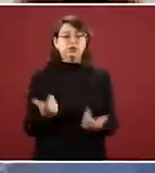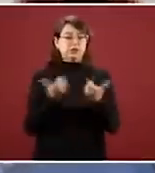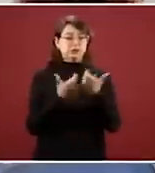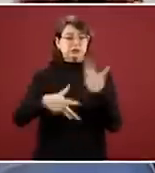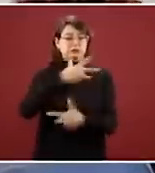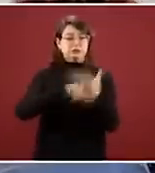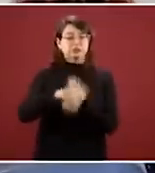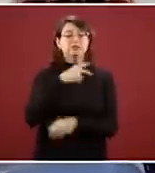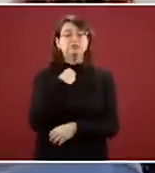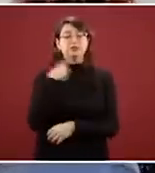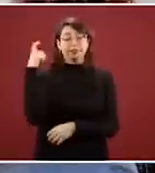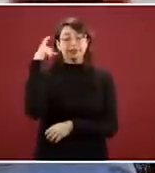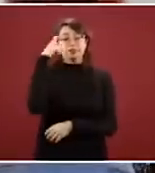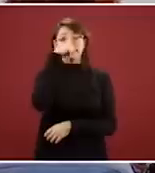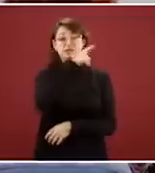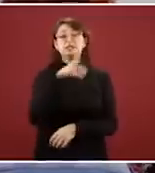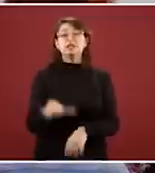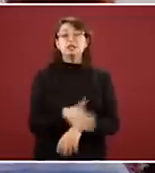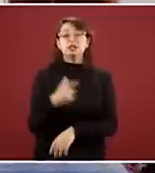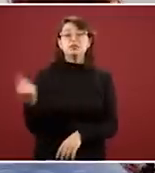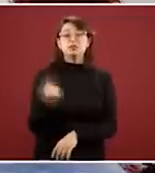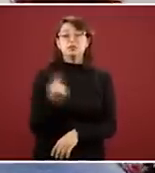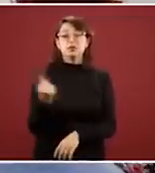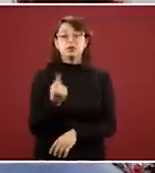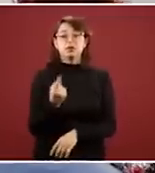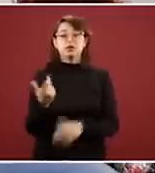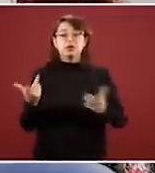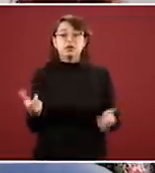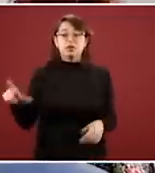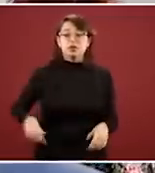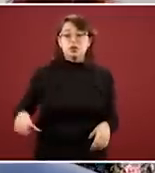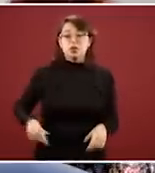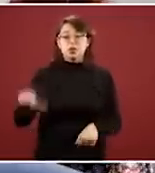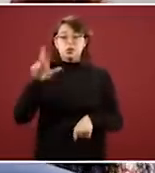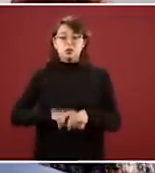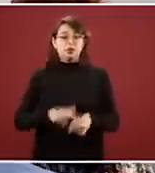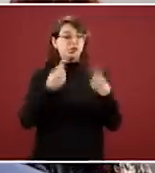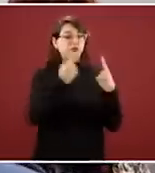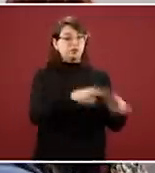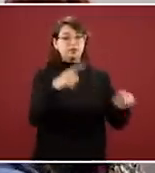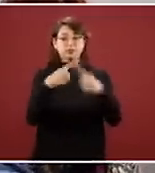financiero, porque muchos gobernadores recibieron